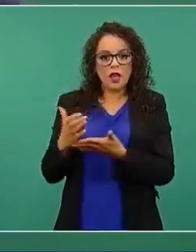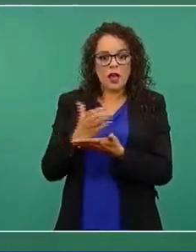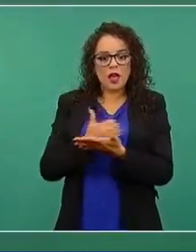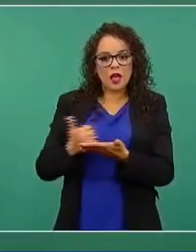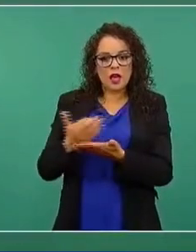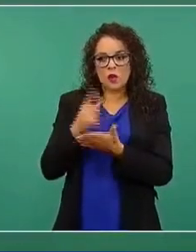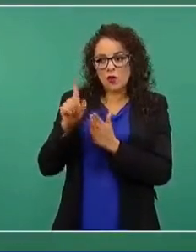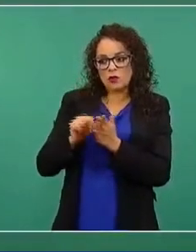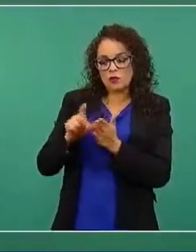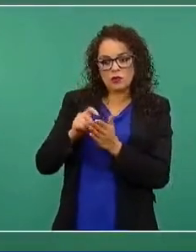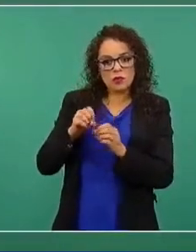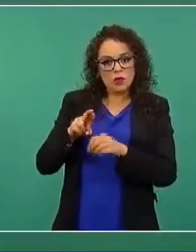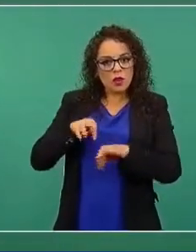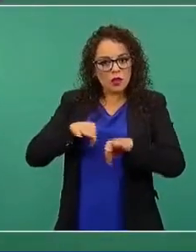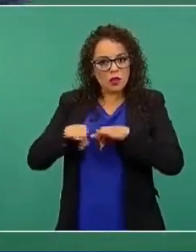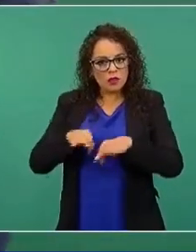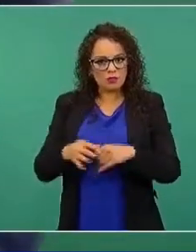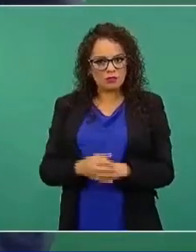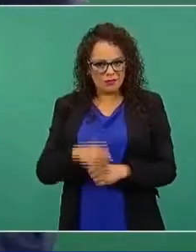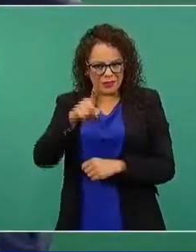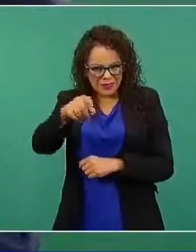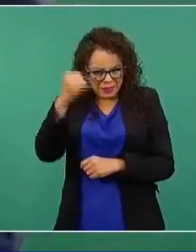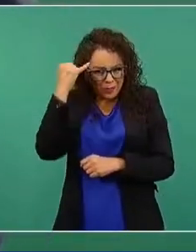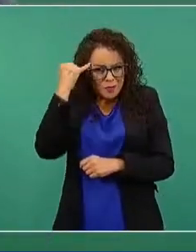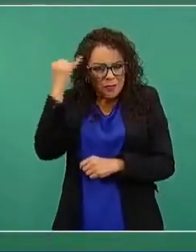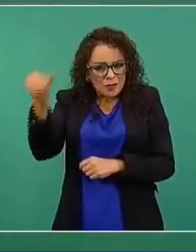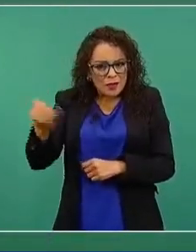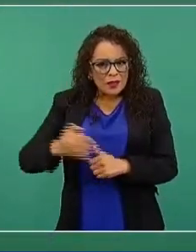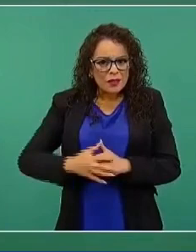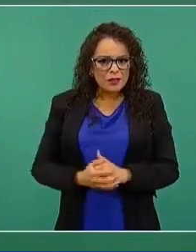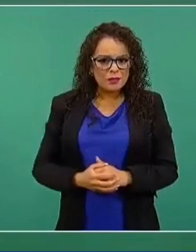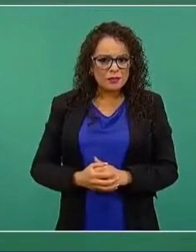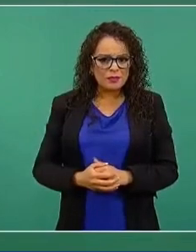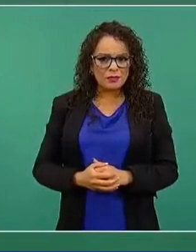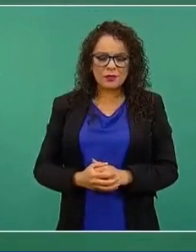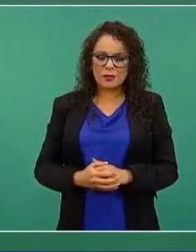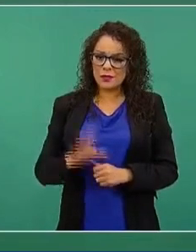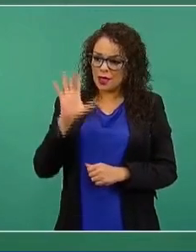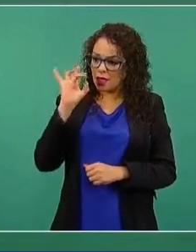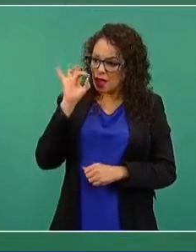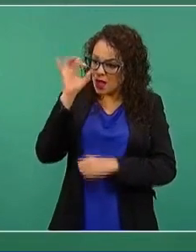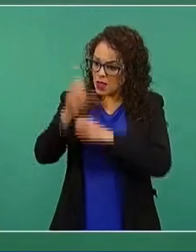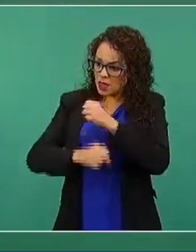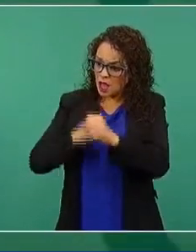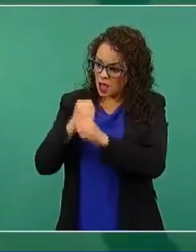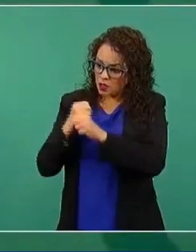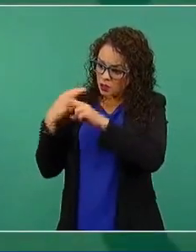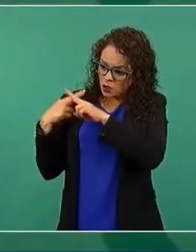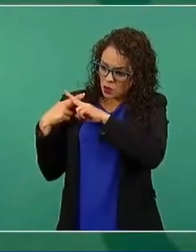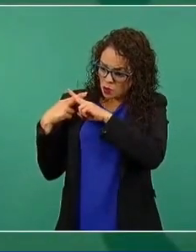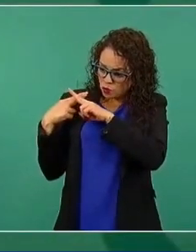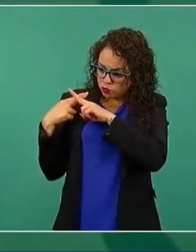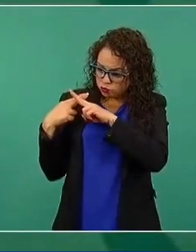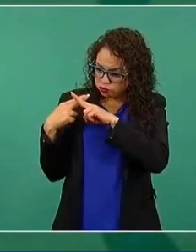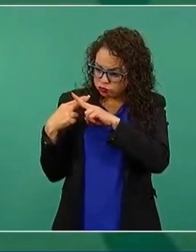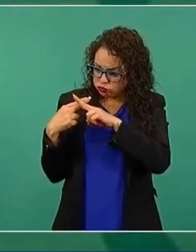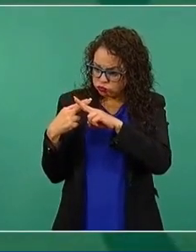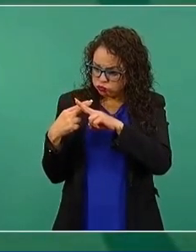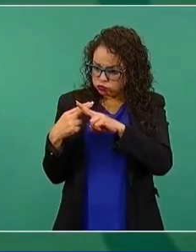Imagínense, en 30 años el salario perdió